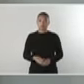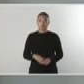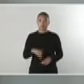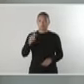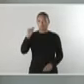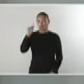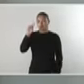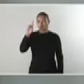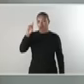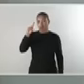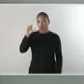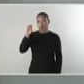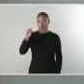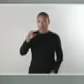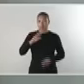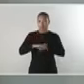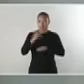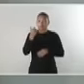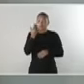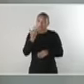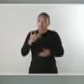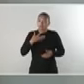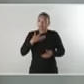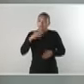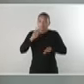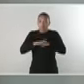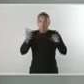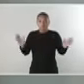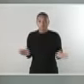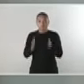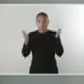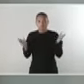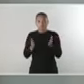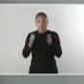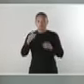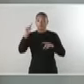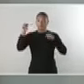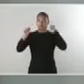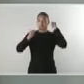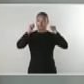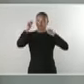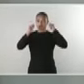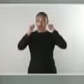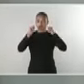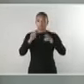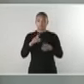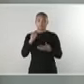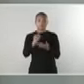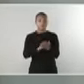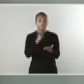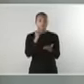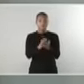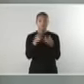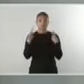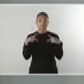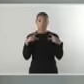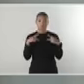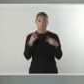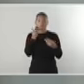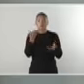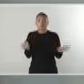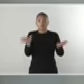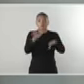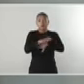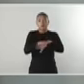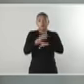y me comprometo a impulsar como nunca su potencial turístico tamaulipecos voy a cambiar la